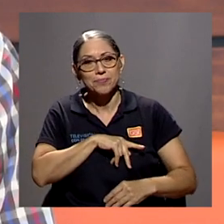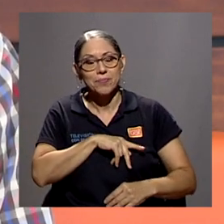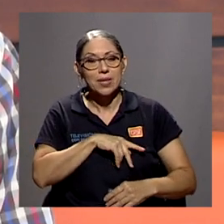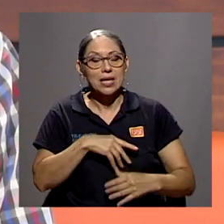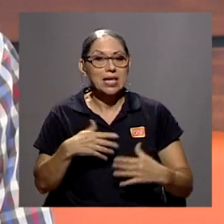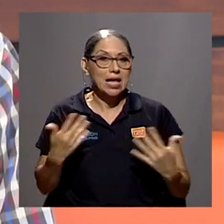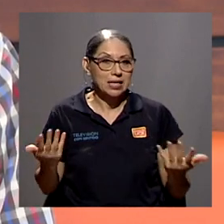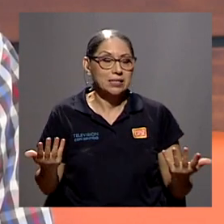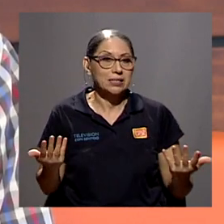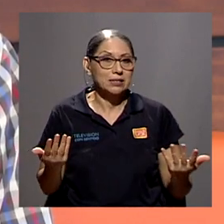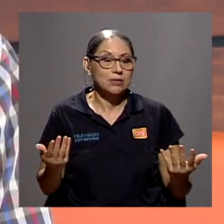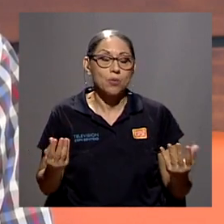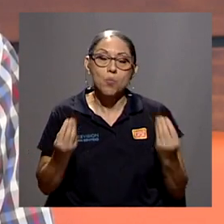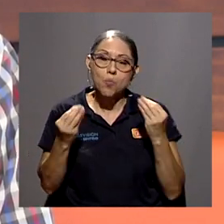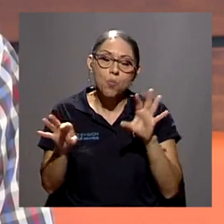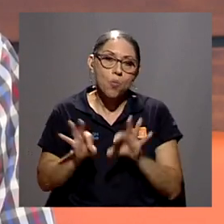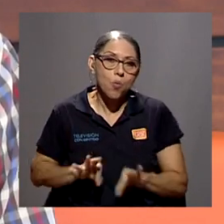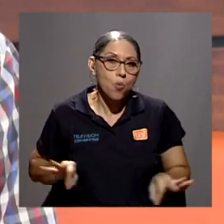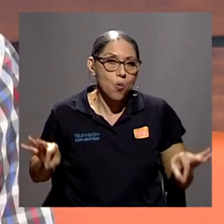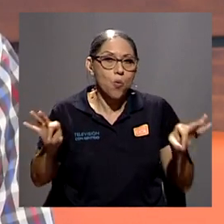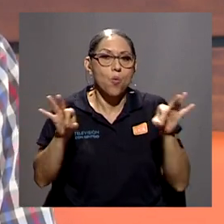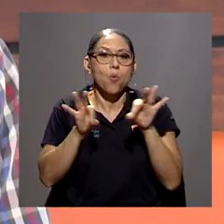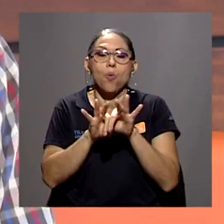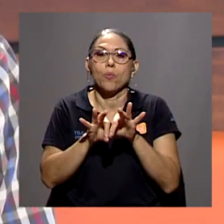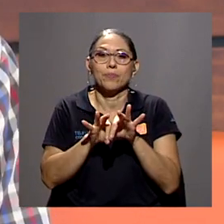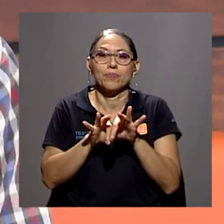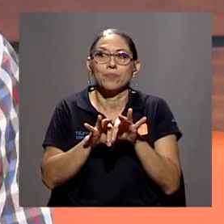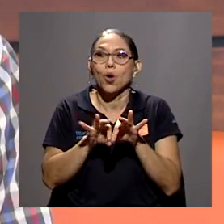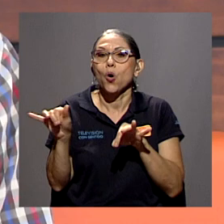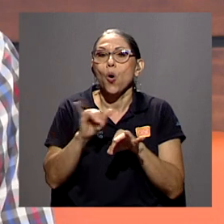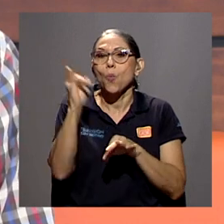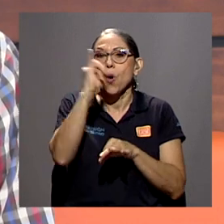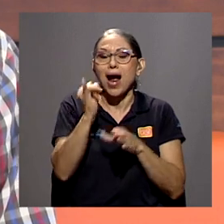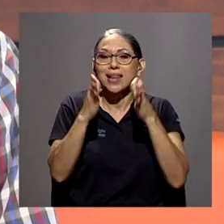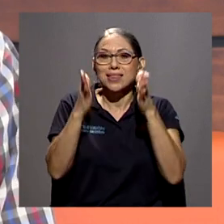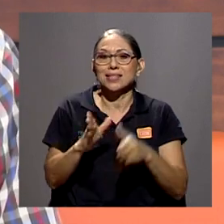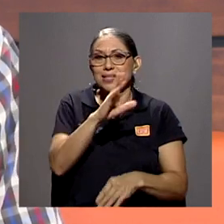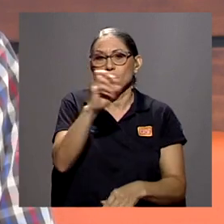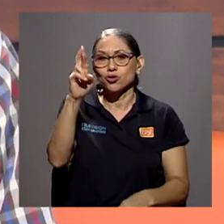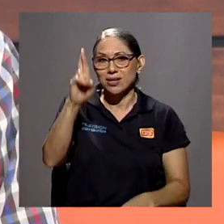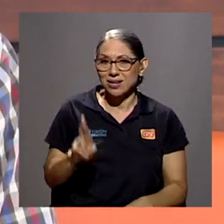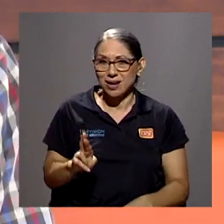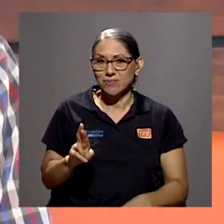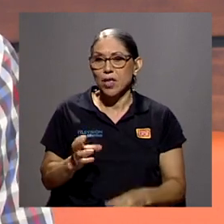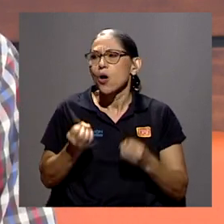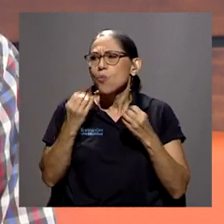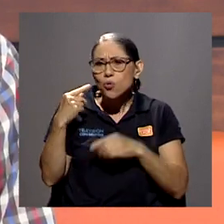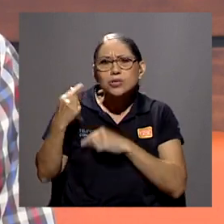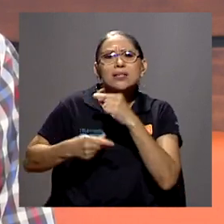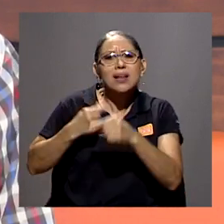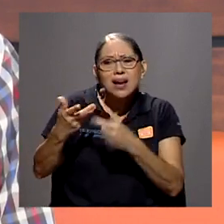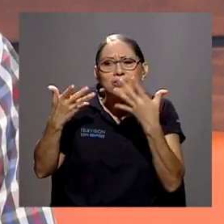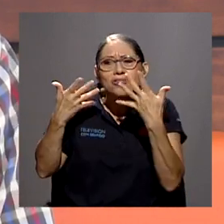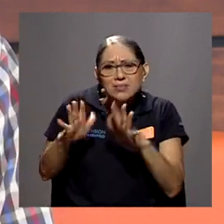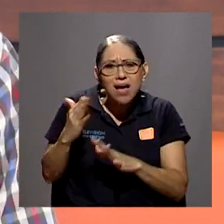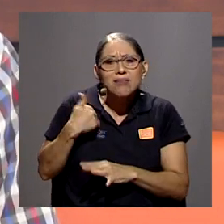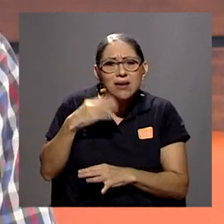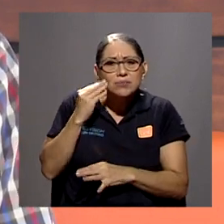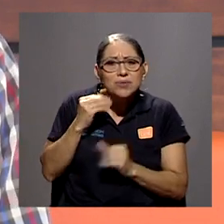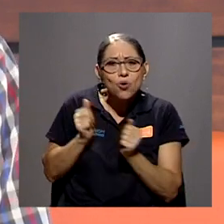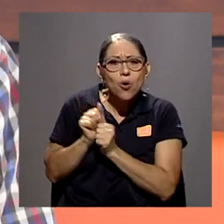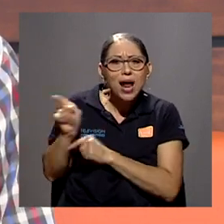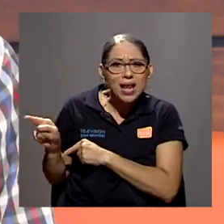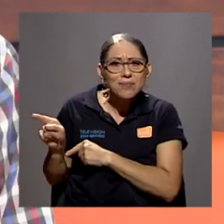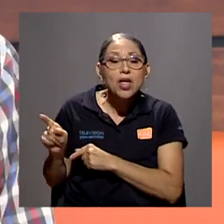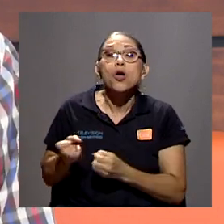es muy valioso como artista en costa rica en general porque muchas generaciones han pasado por él y muchos más